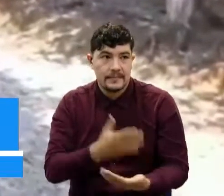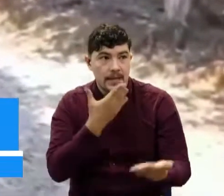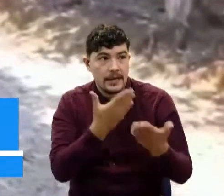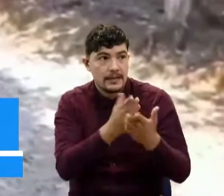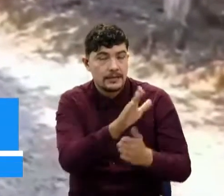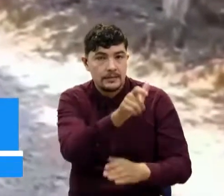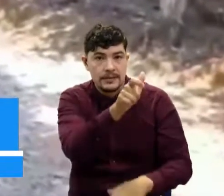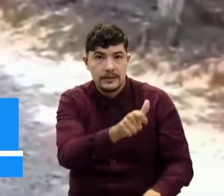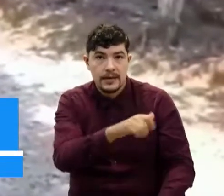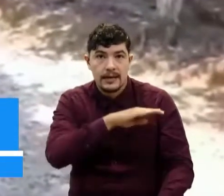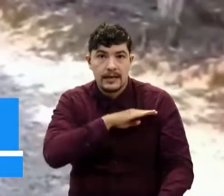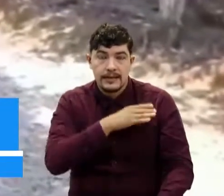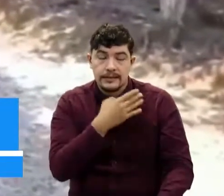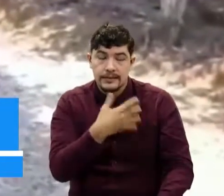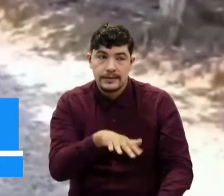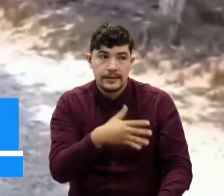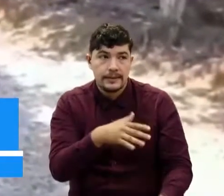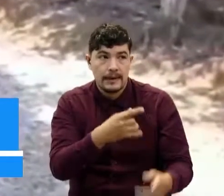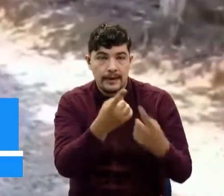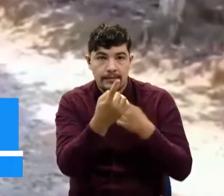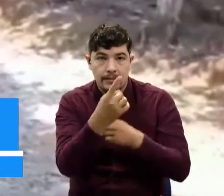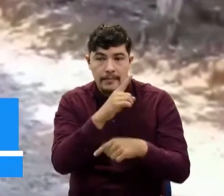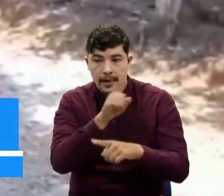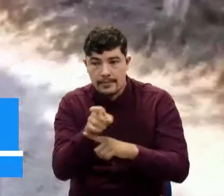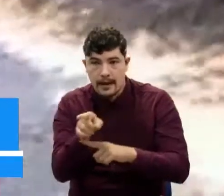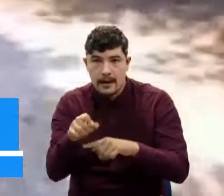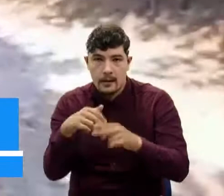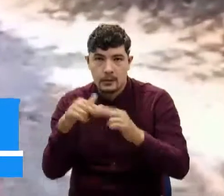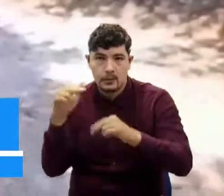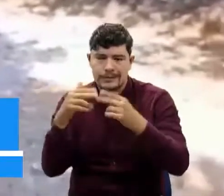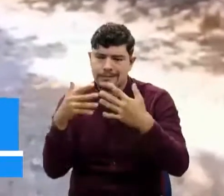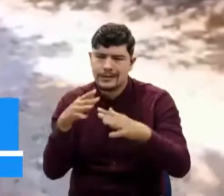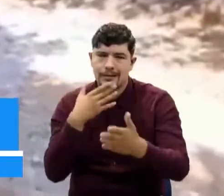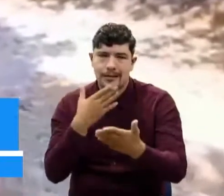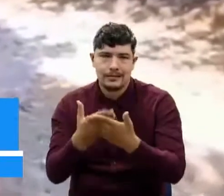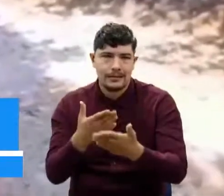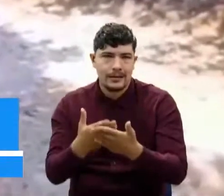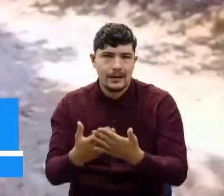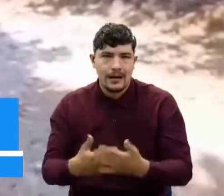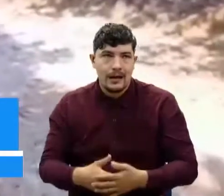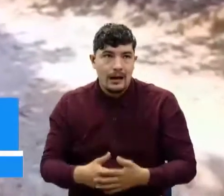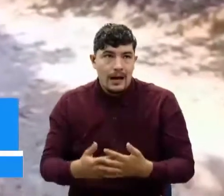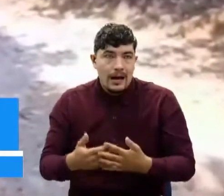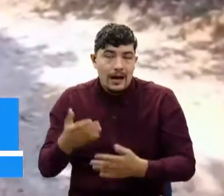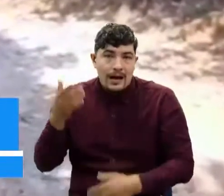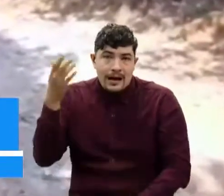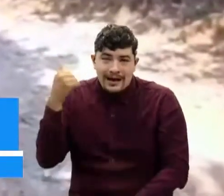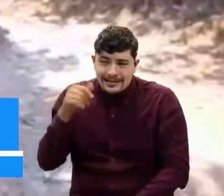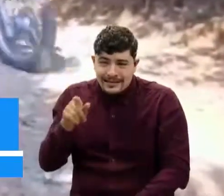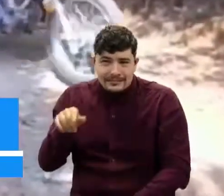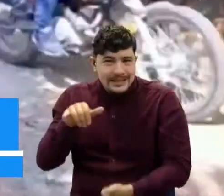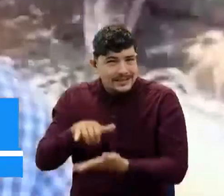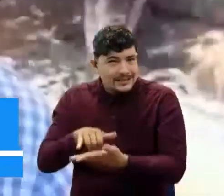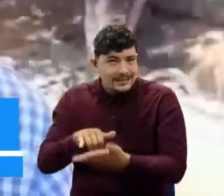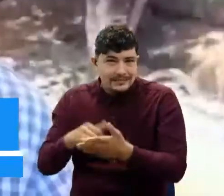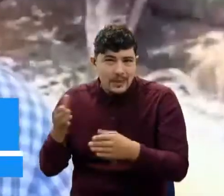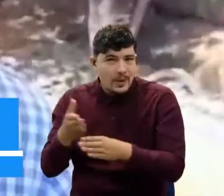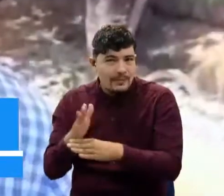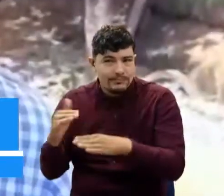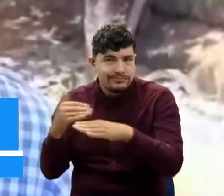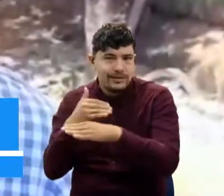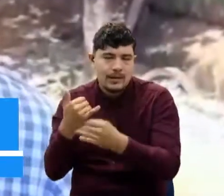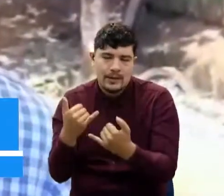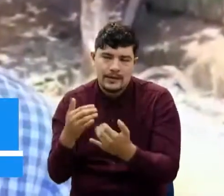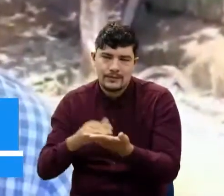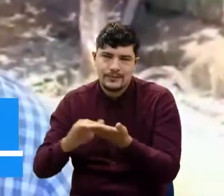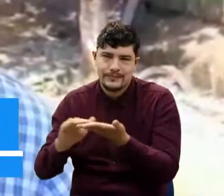que lo estábamos necesitando porque acá, como siempre, nosotros hemos tenido el debido problema de la vía. Y desde